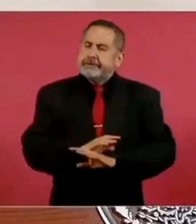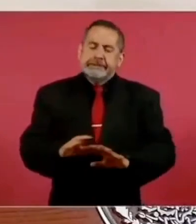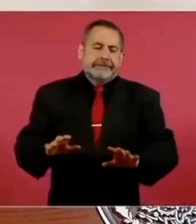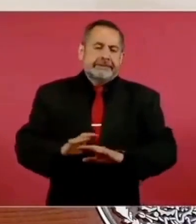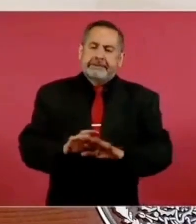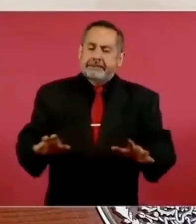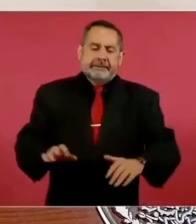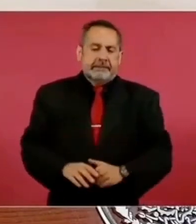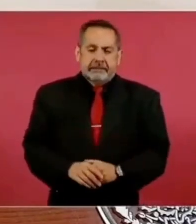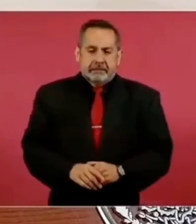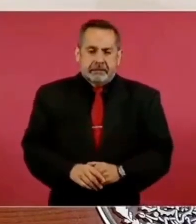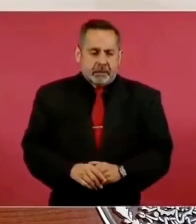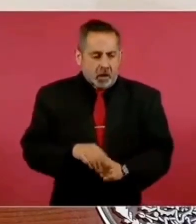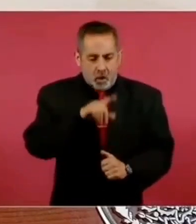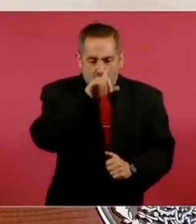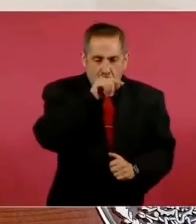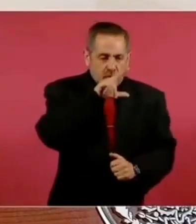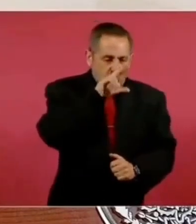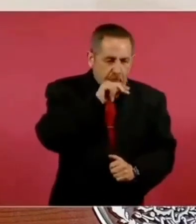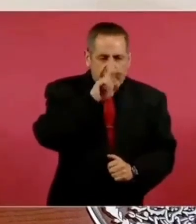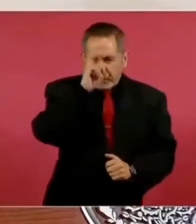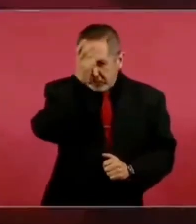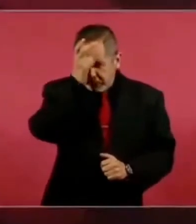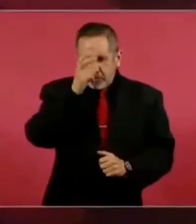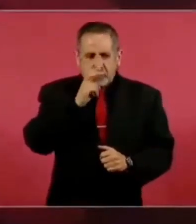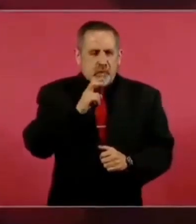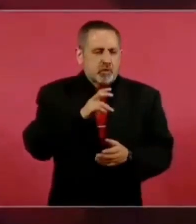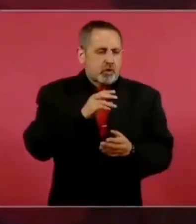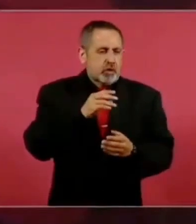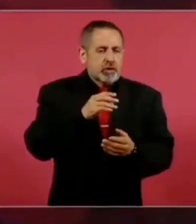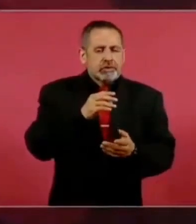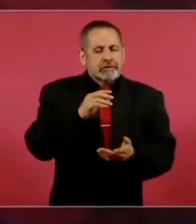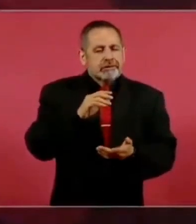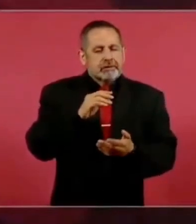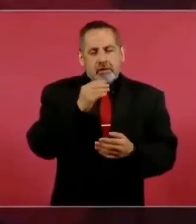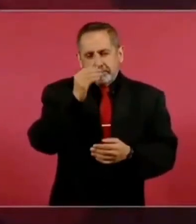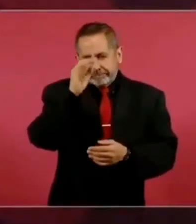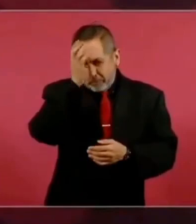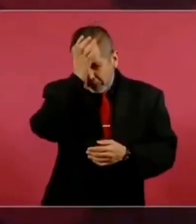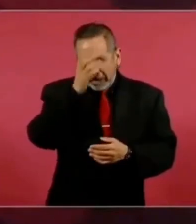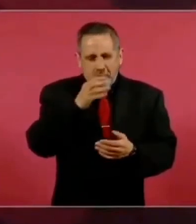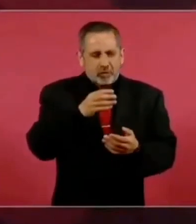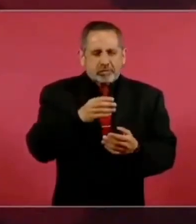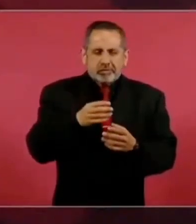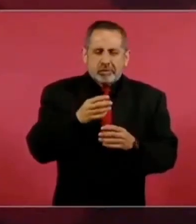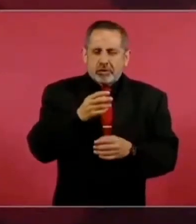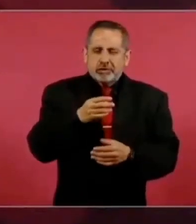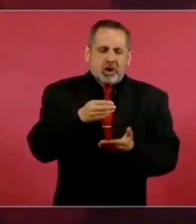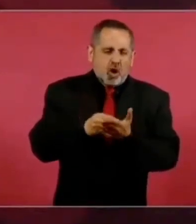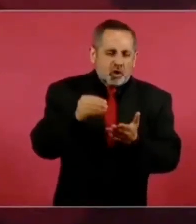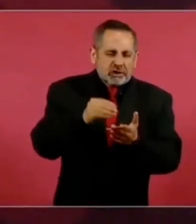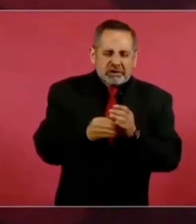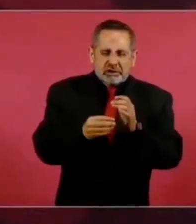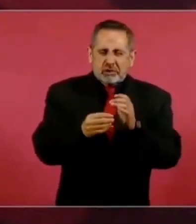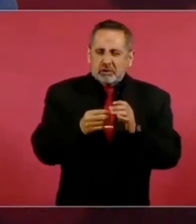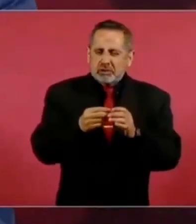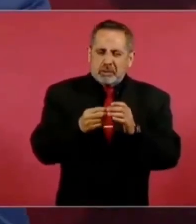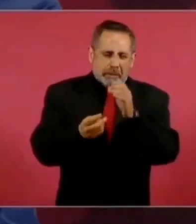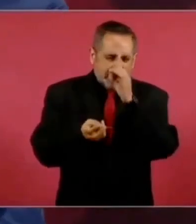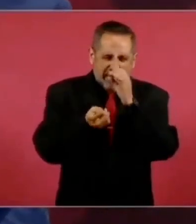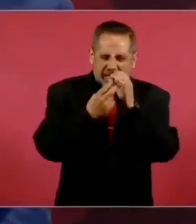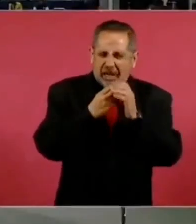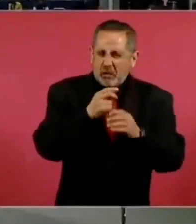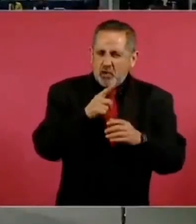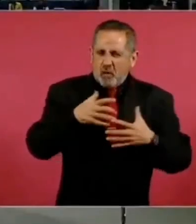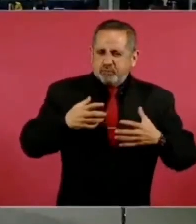votos pollos patos chivos borregos puercos cochinos marranos ya